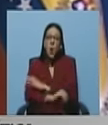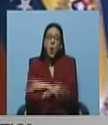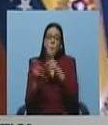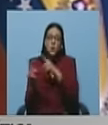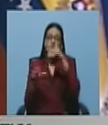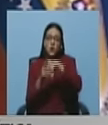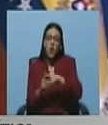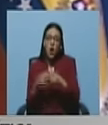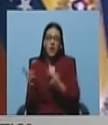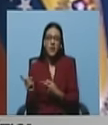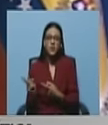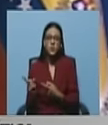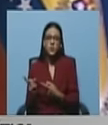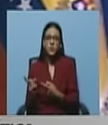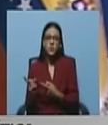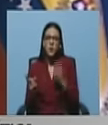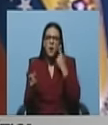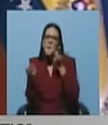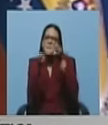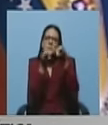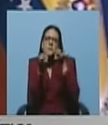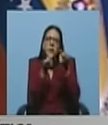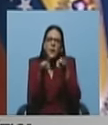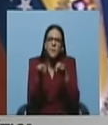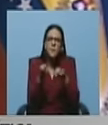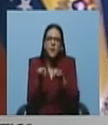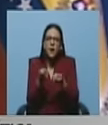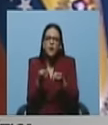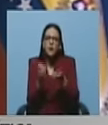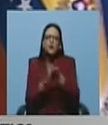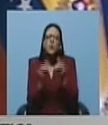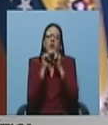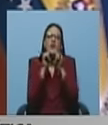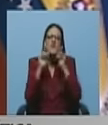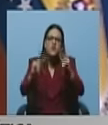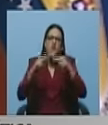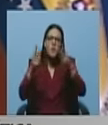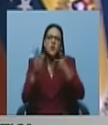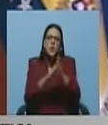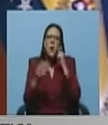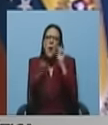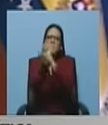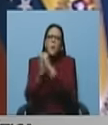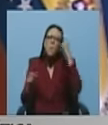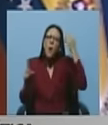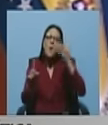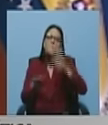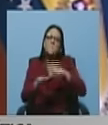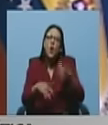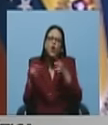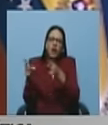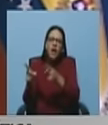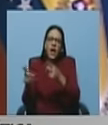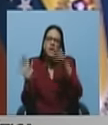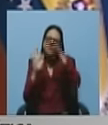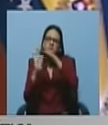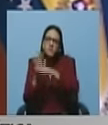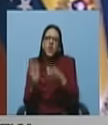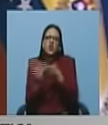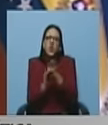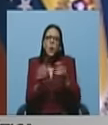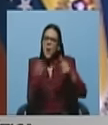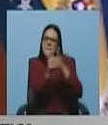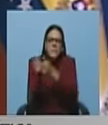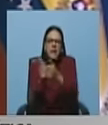venezolana, manipulando la información sobre la detención de estas personas, hablando que era